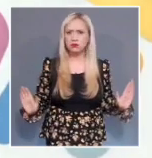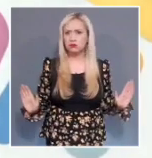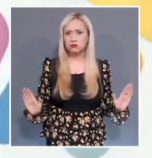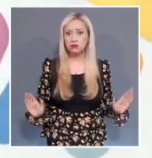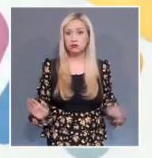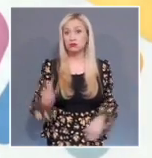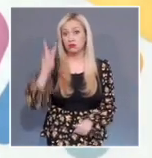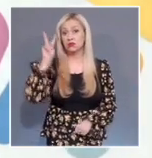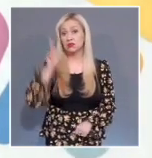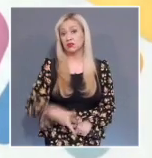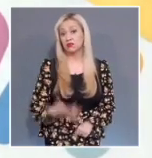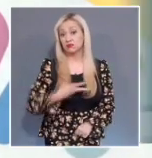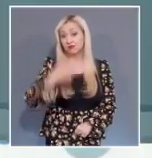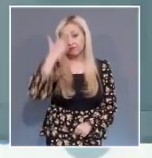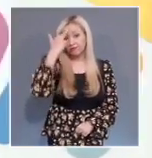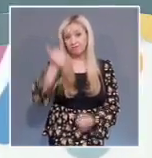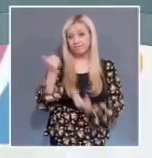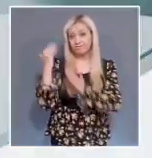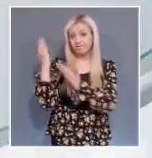Federación, Marta Rodríguez.